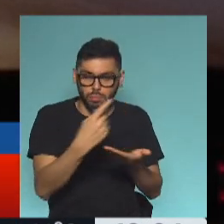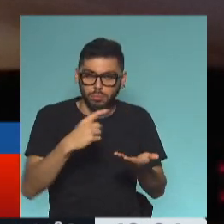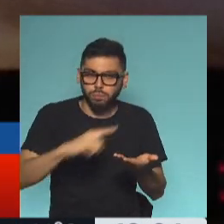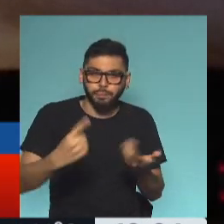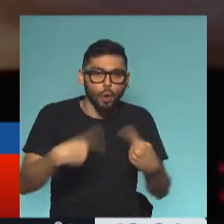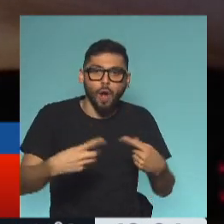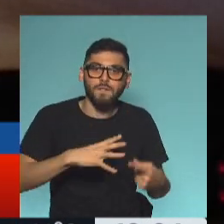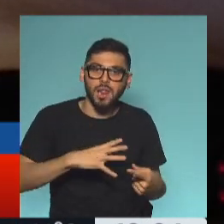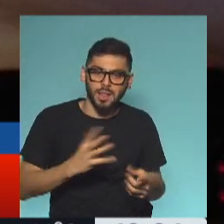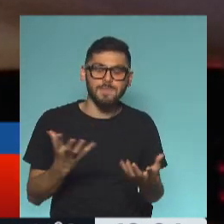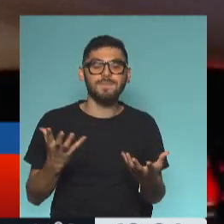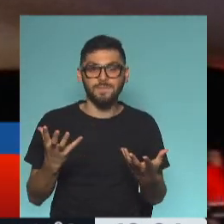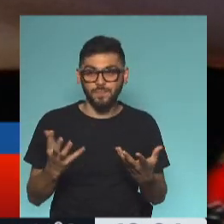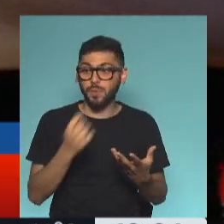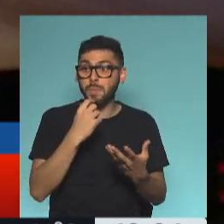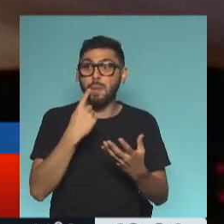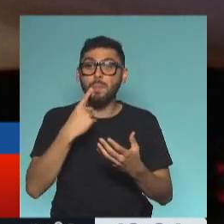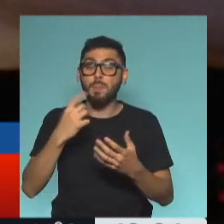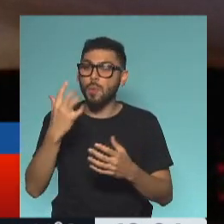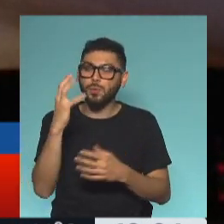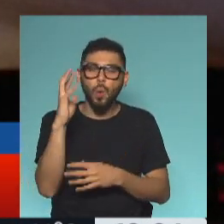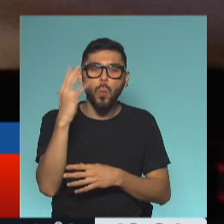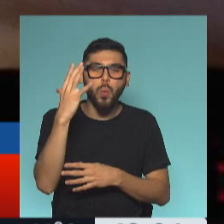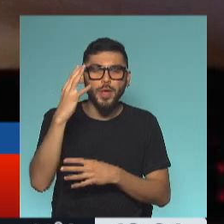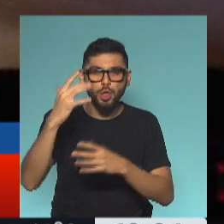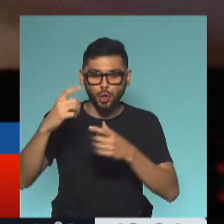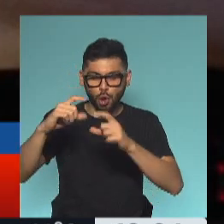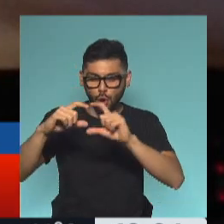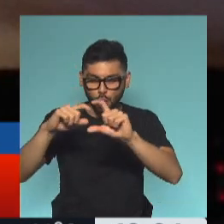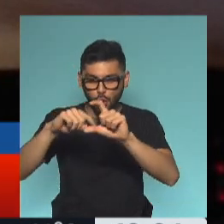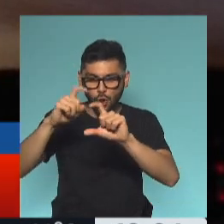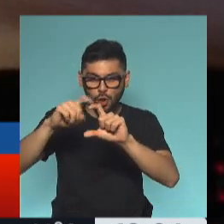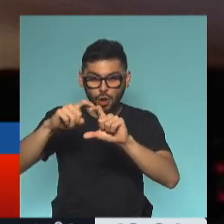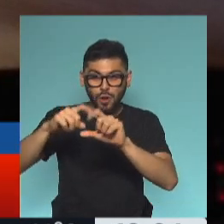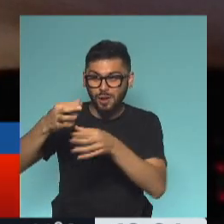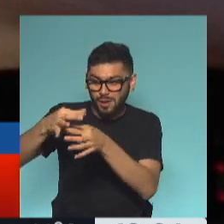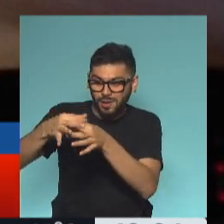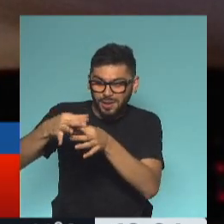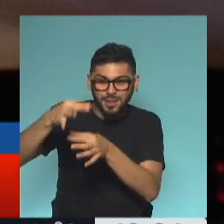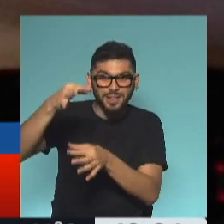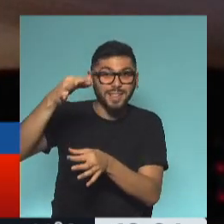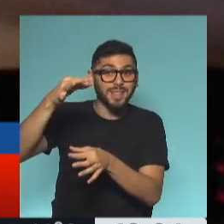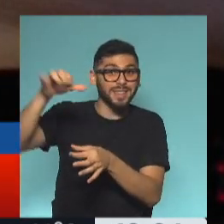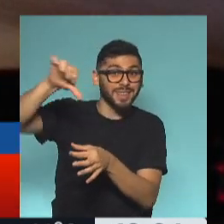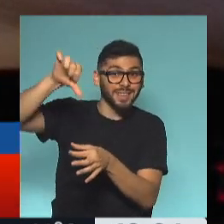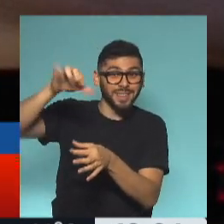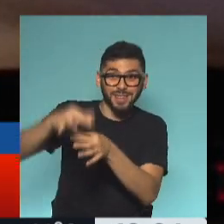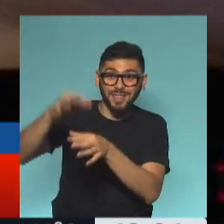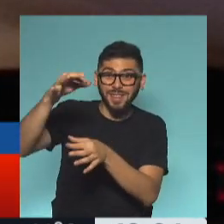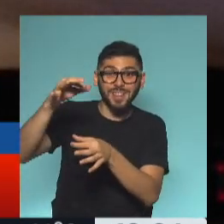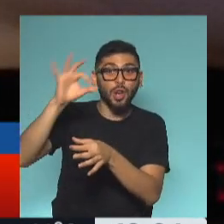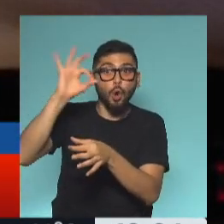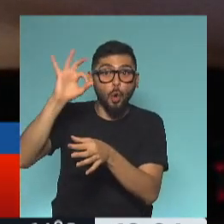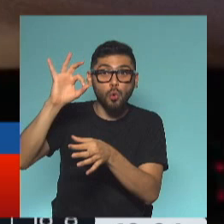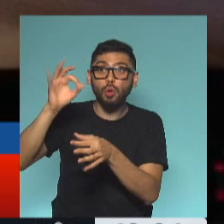hacer el vidrio, el envase del vidrio, la botellita. La botellita donde iba a ir, y se le rompía una pieza